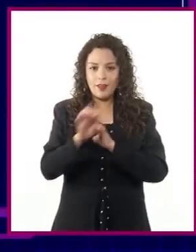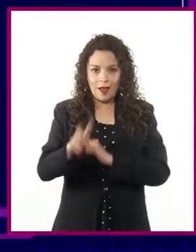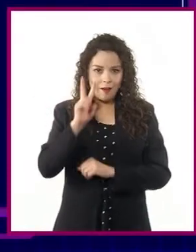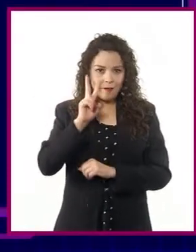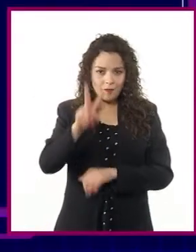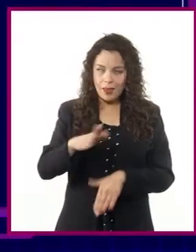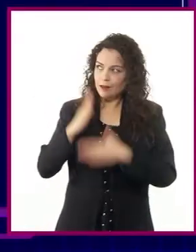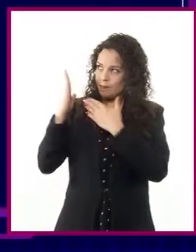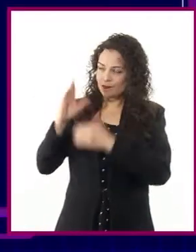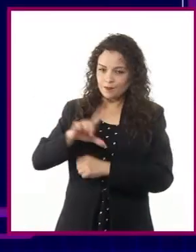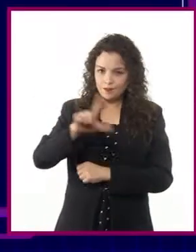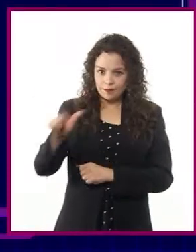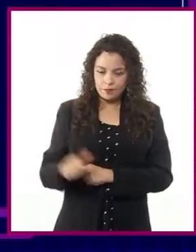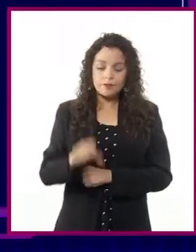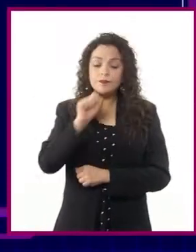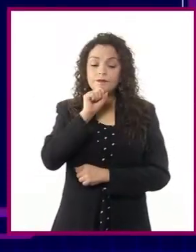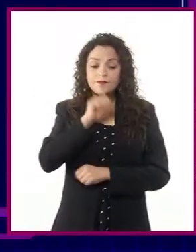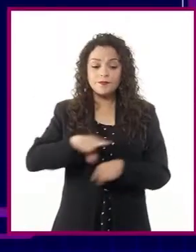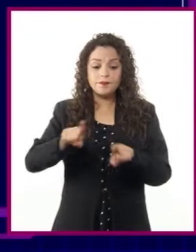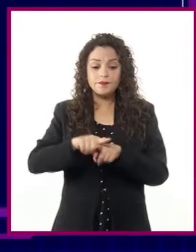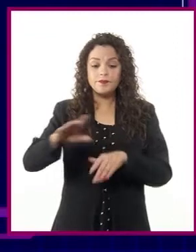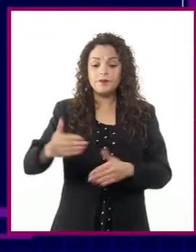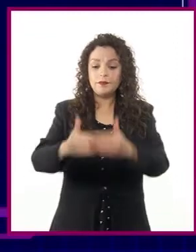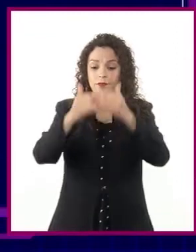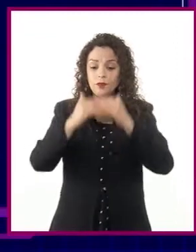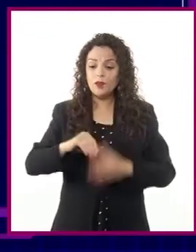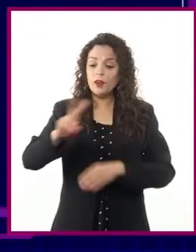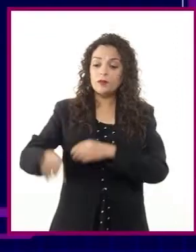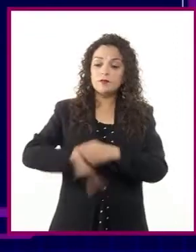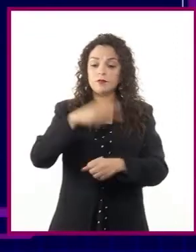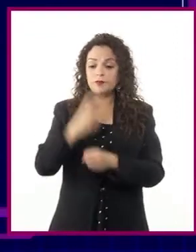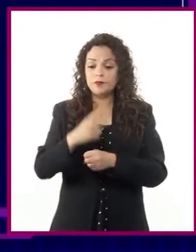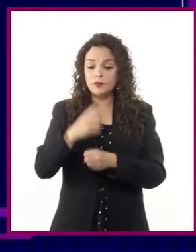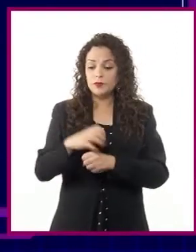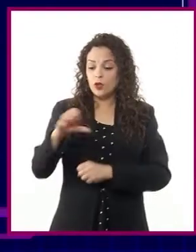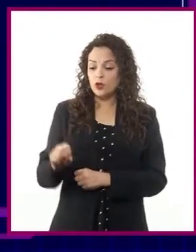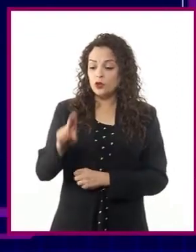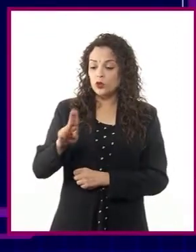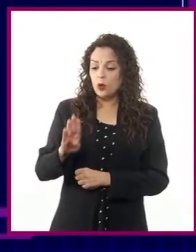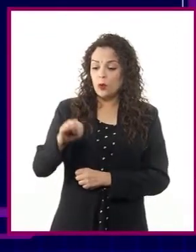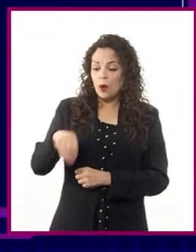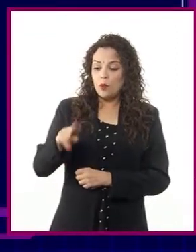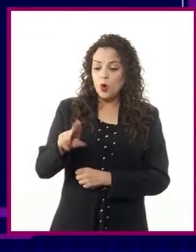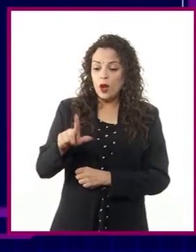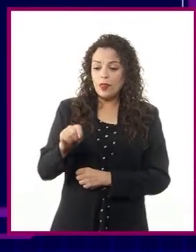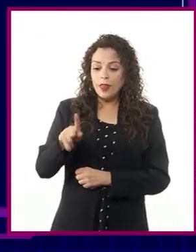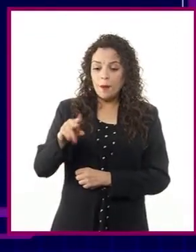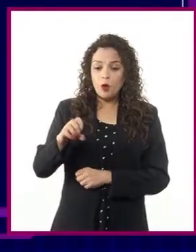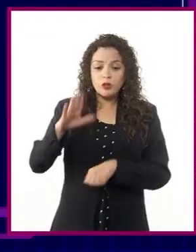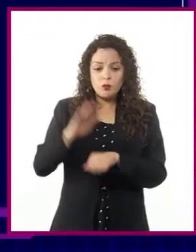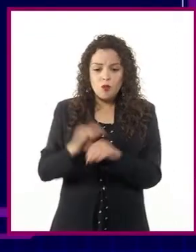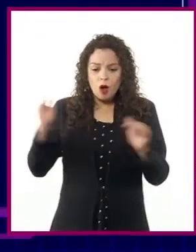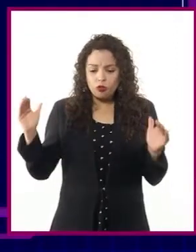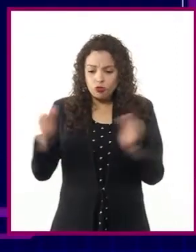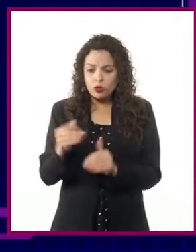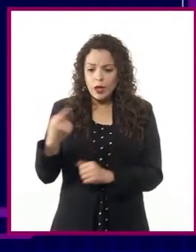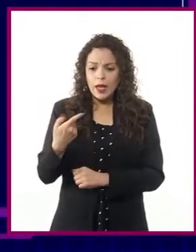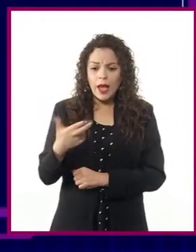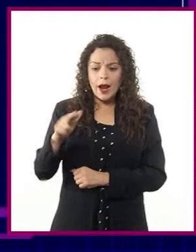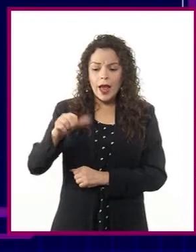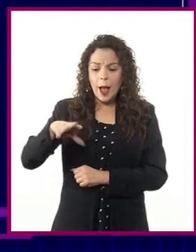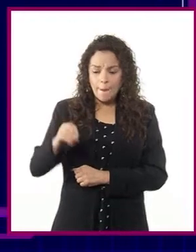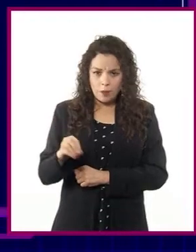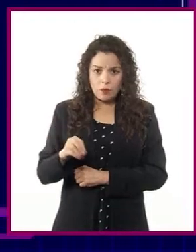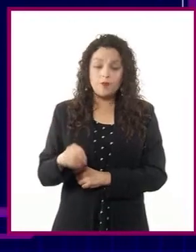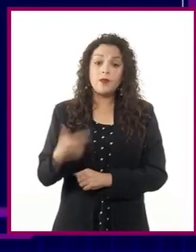También existen los submúltiplos del gramo, que son unidades más pequeñas que el gramo y que resulta de dividir los gramos